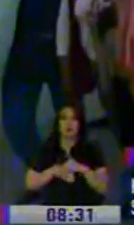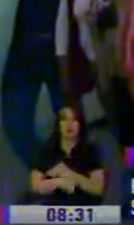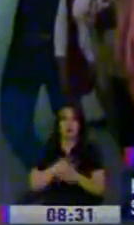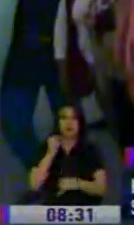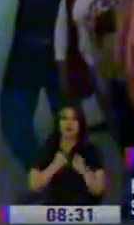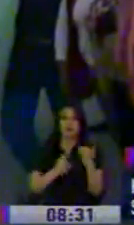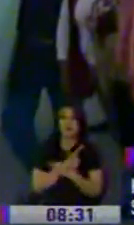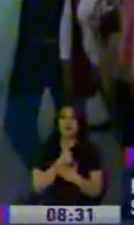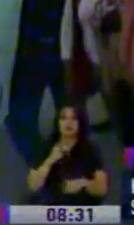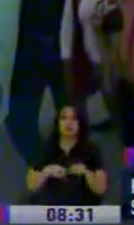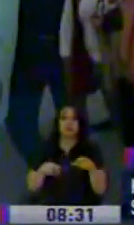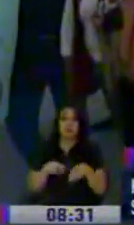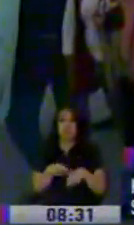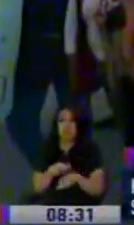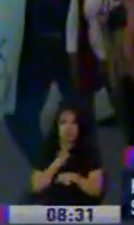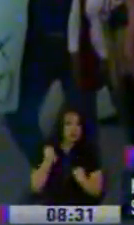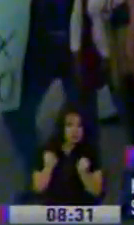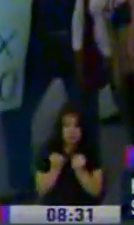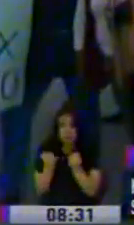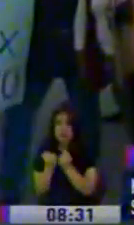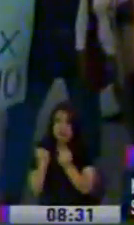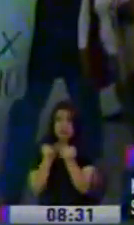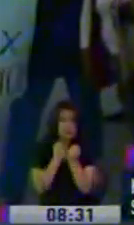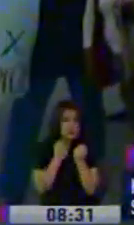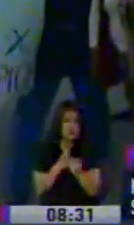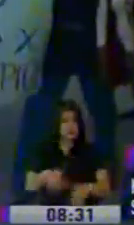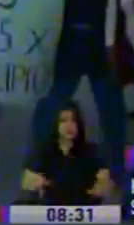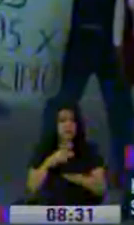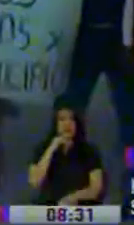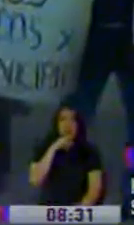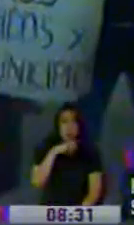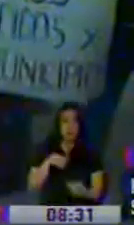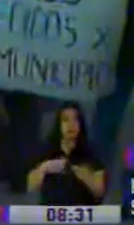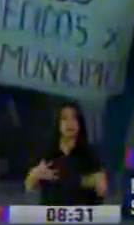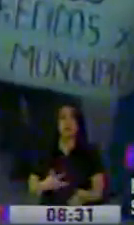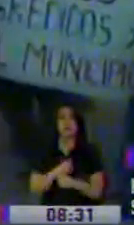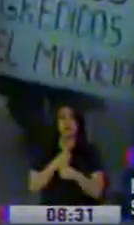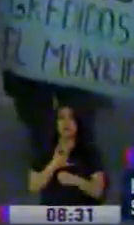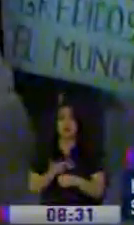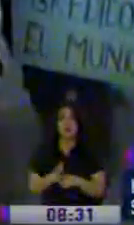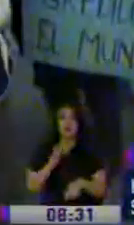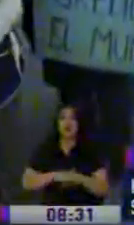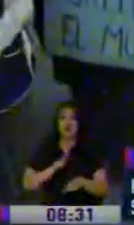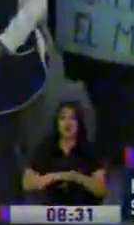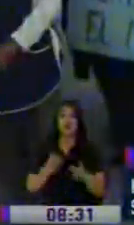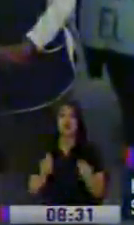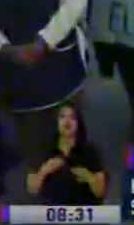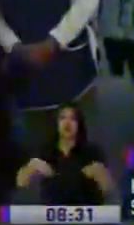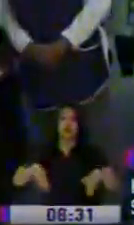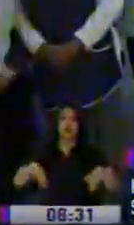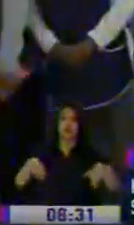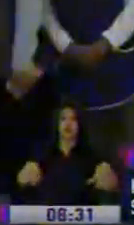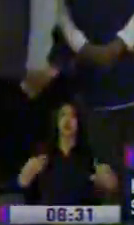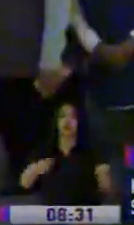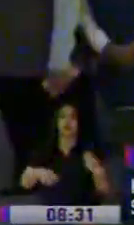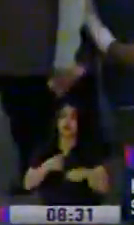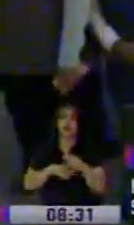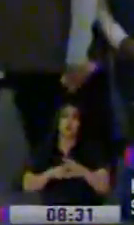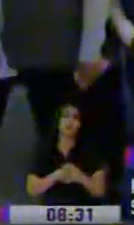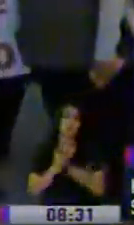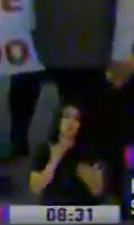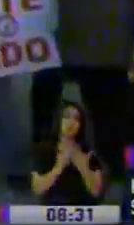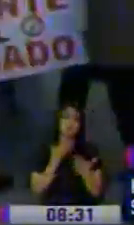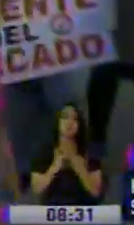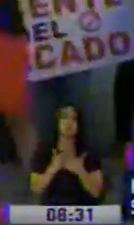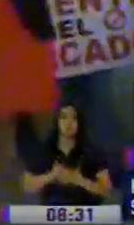de semana. Tenemos una insalubridad y una inseguridad tremenda en nuestras viviendas. Perfecto, muchísimas gracias,